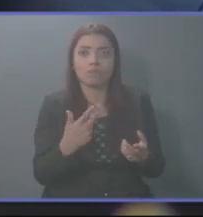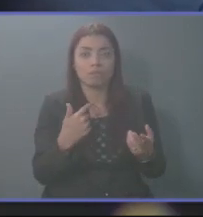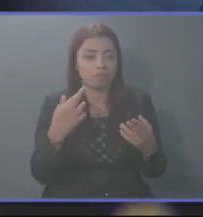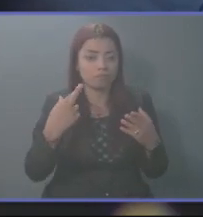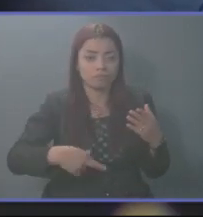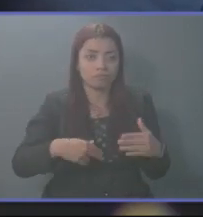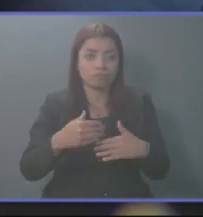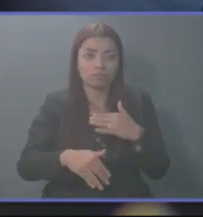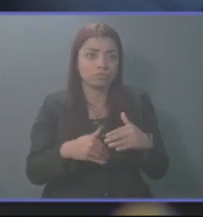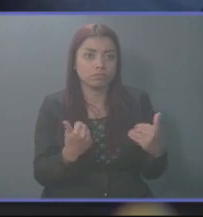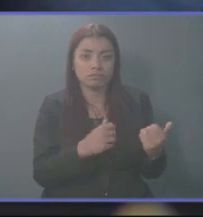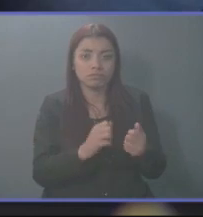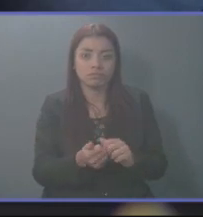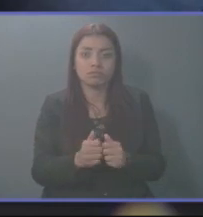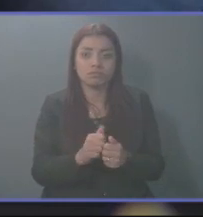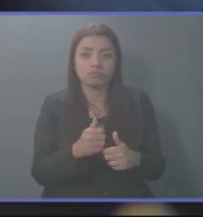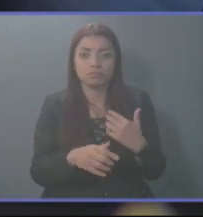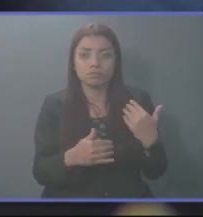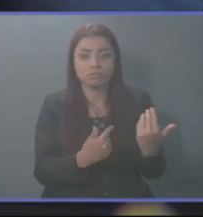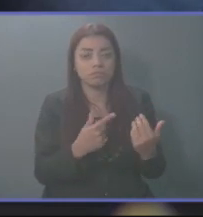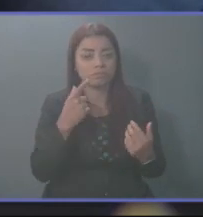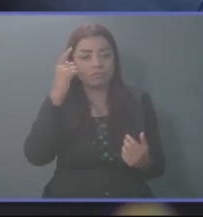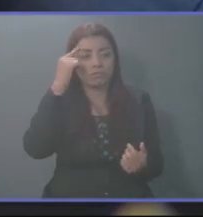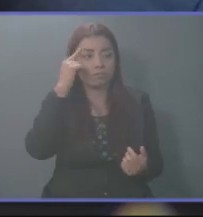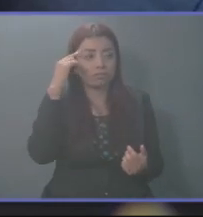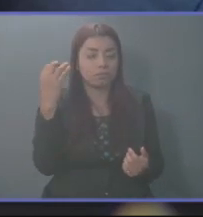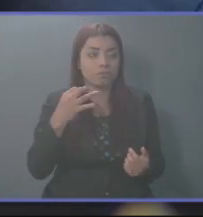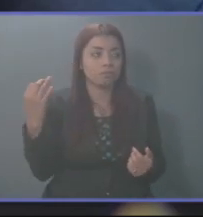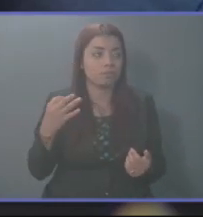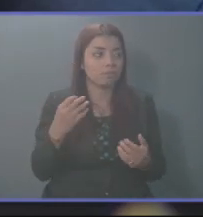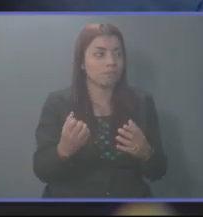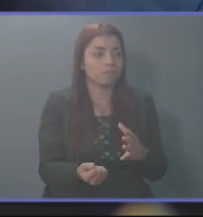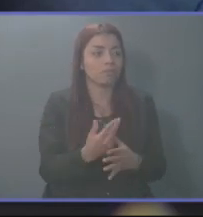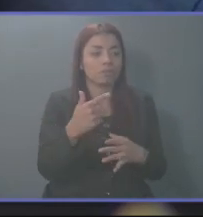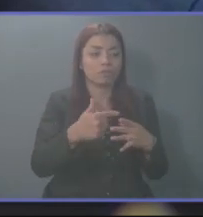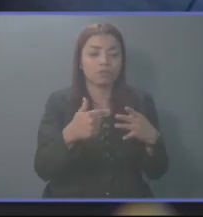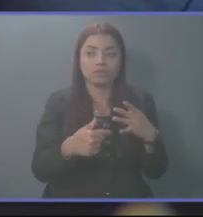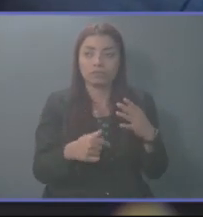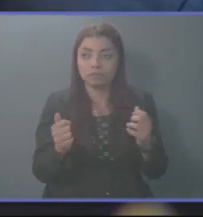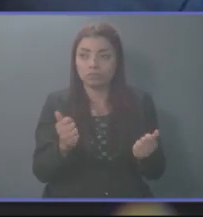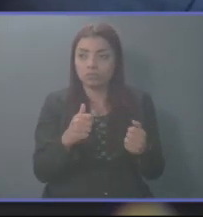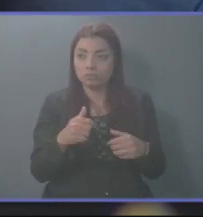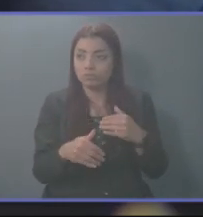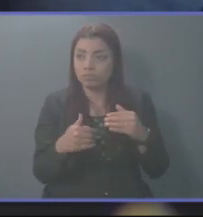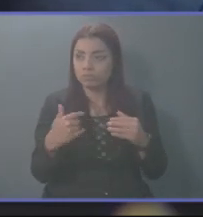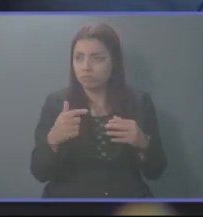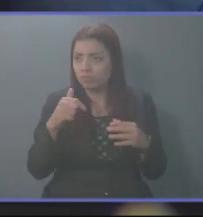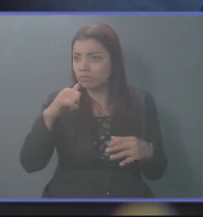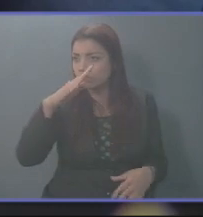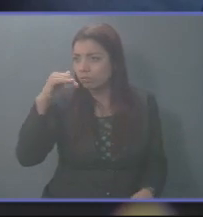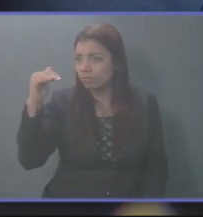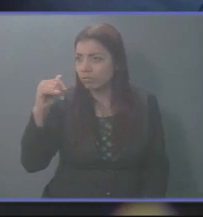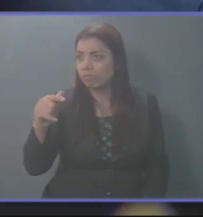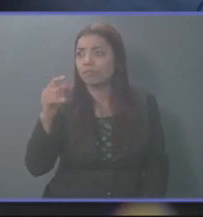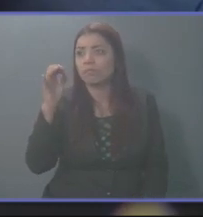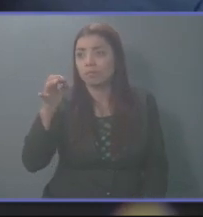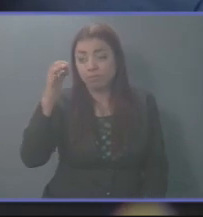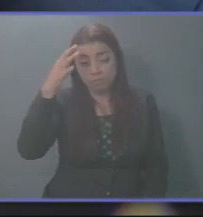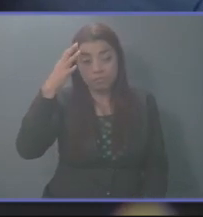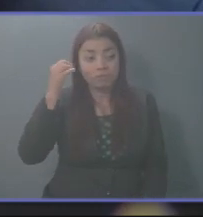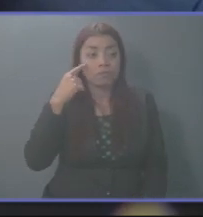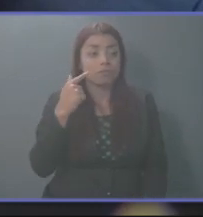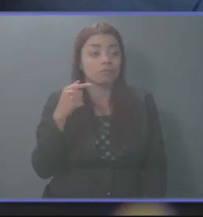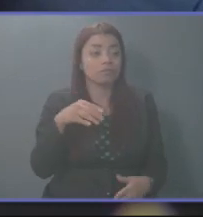realidad deportiva actual, siendo necesario y precedente emitir una nueva ley respecto a esta materia en nuestro país, lo cual se constituye